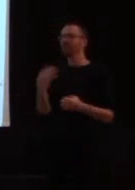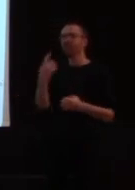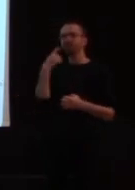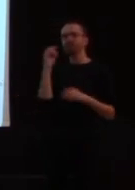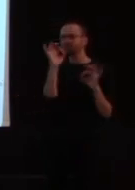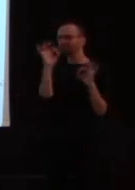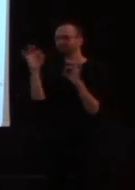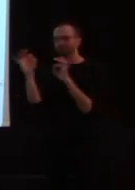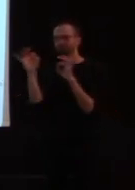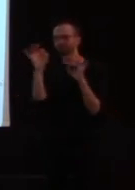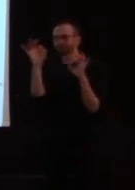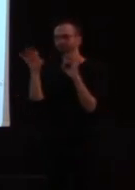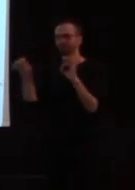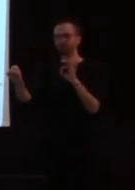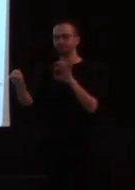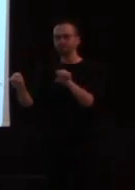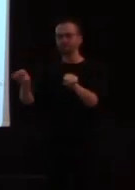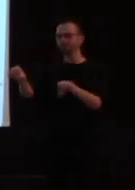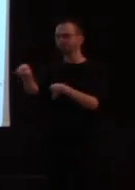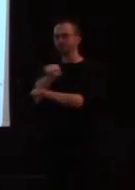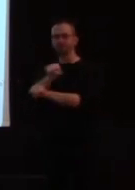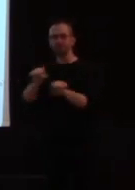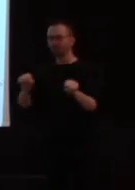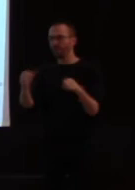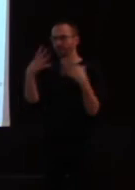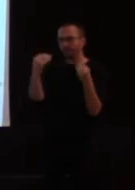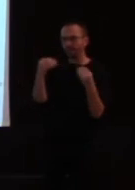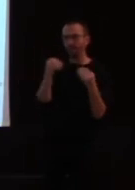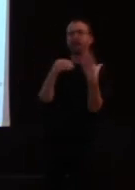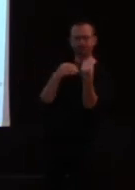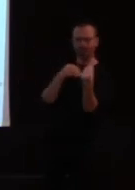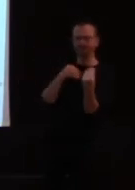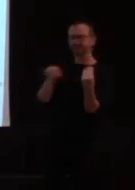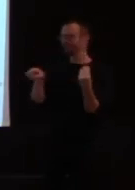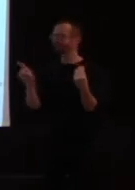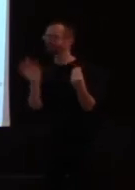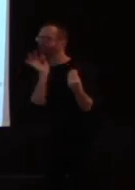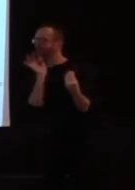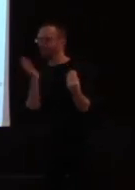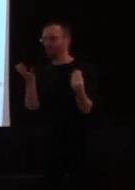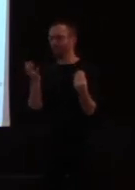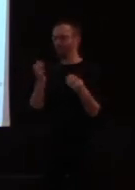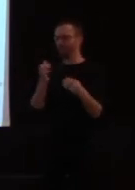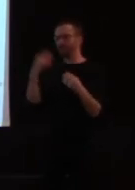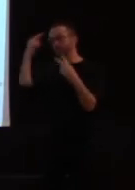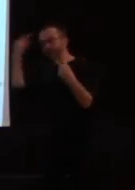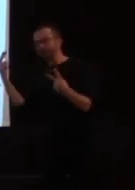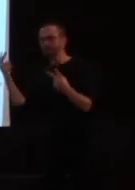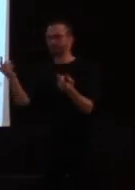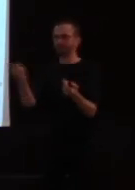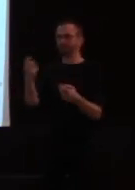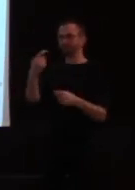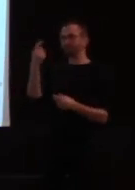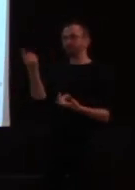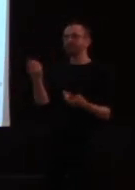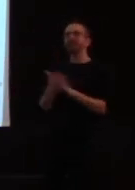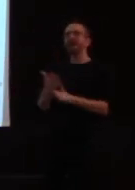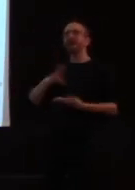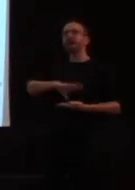entiende bien, si duda, si lo sigue, si está desconectado. Esta capacidad para intentar conocer pronto a los